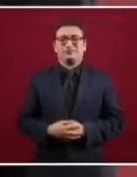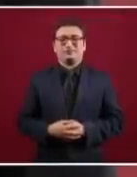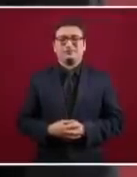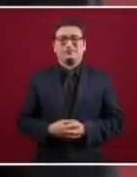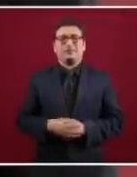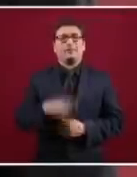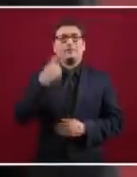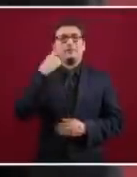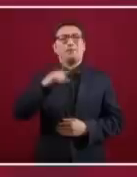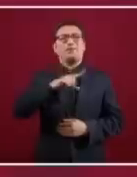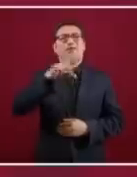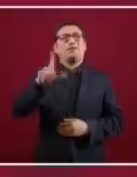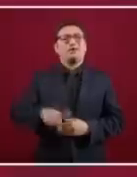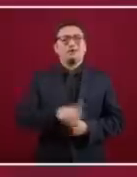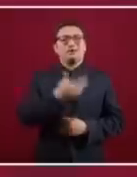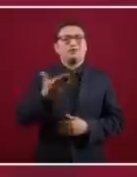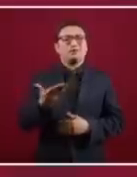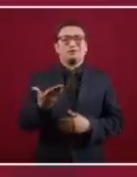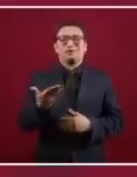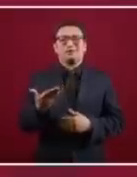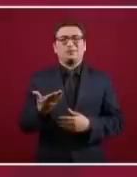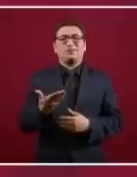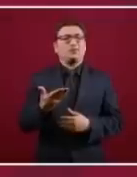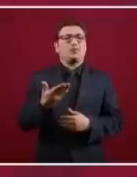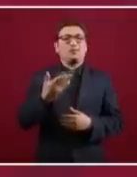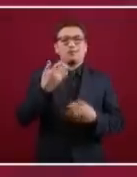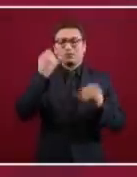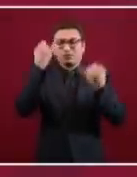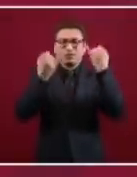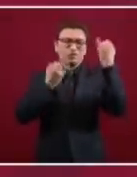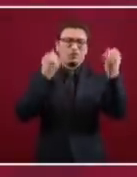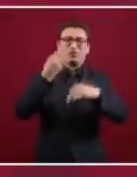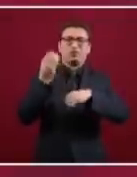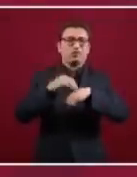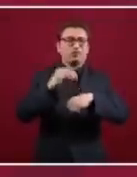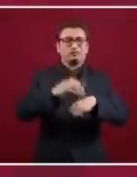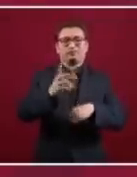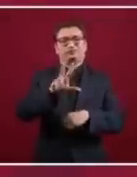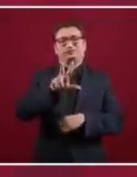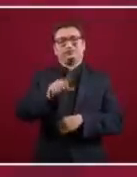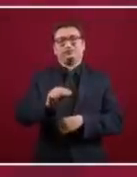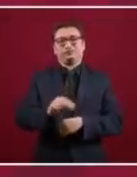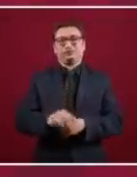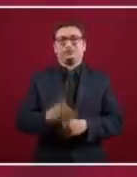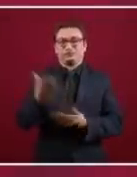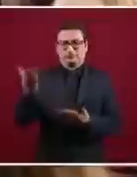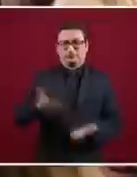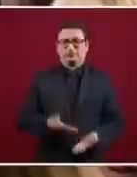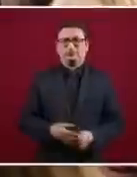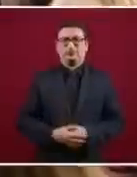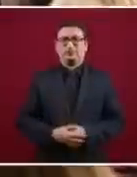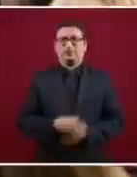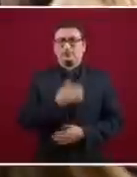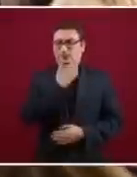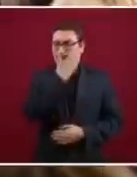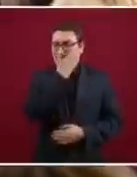para que no haya este e invención a ver